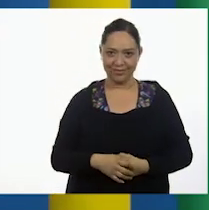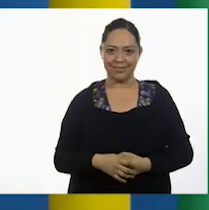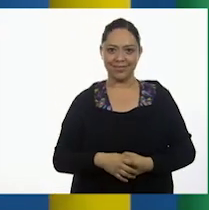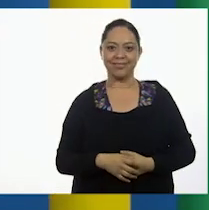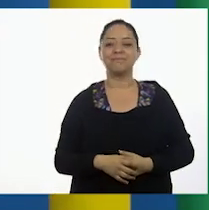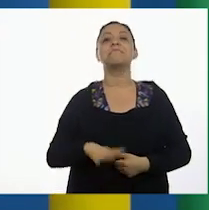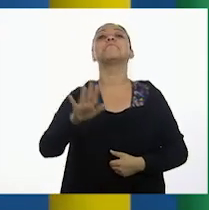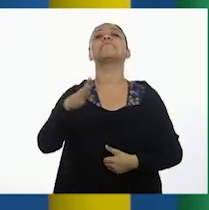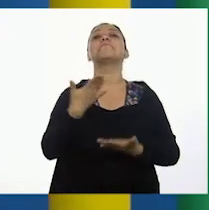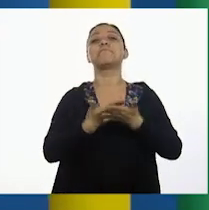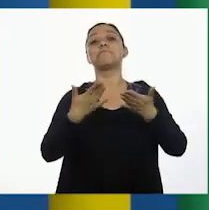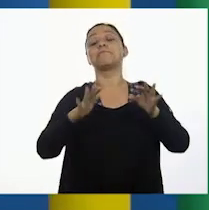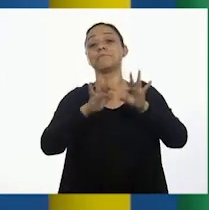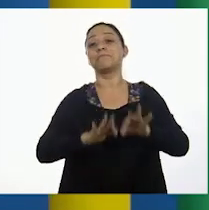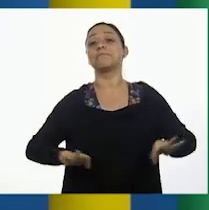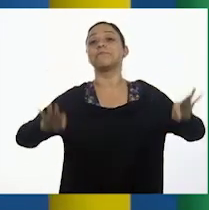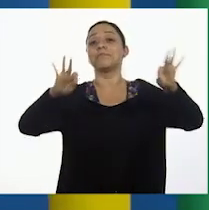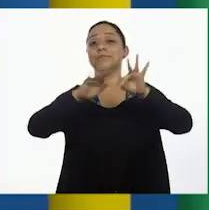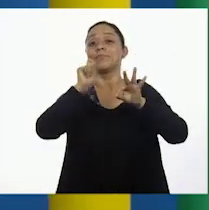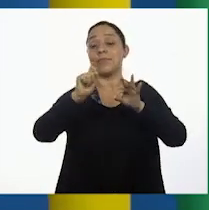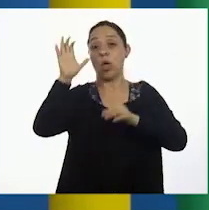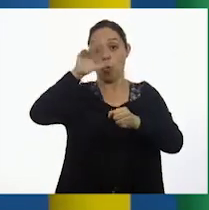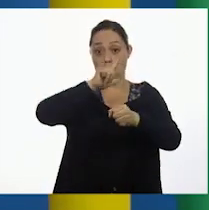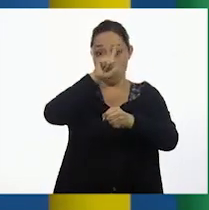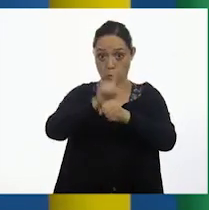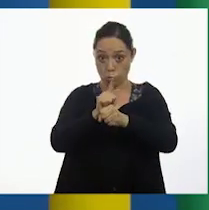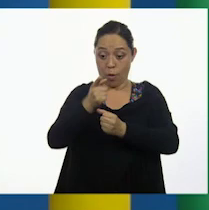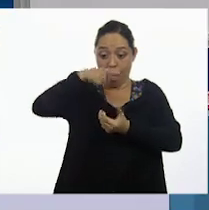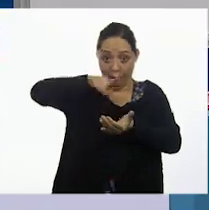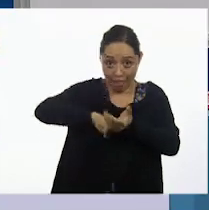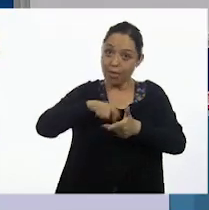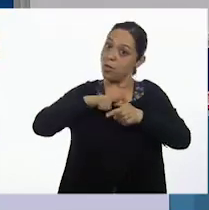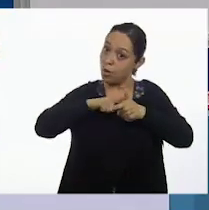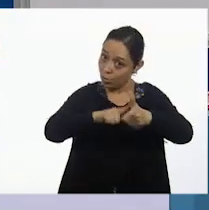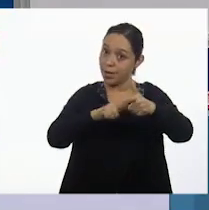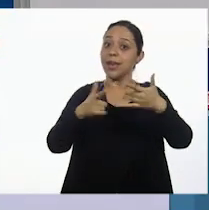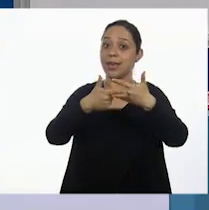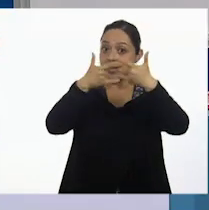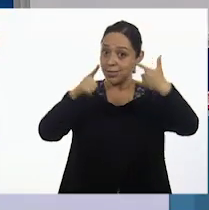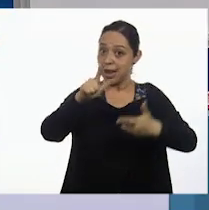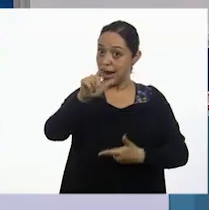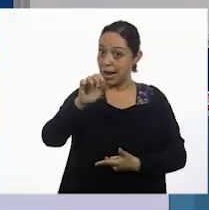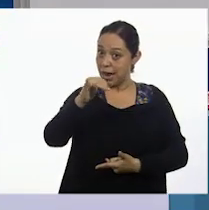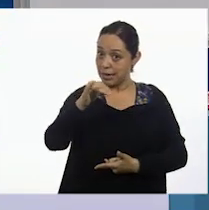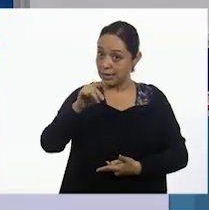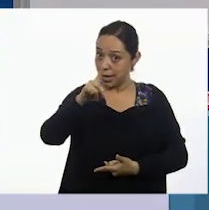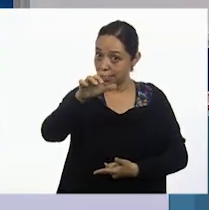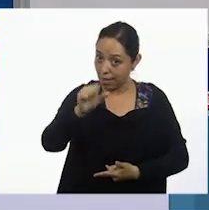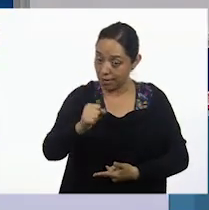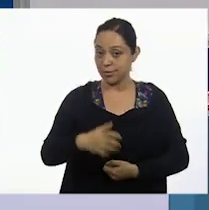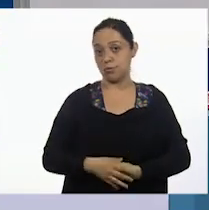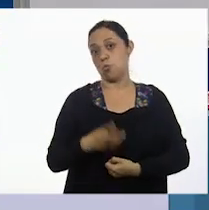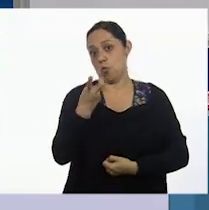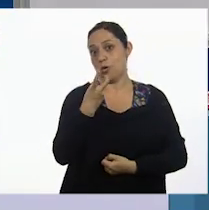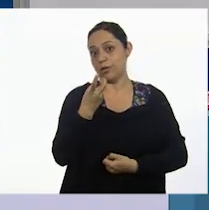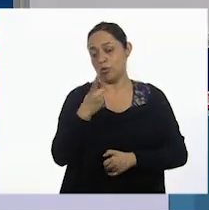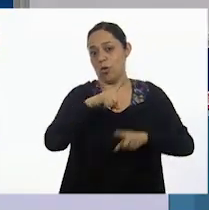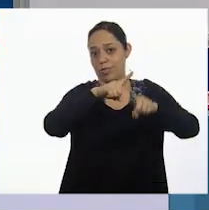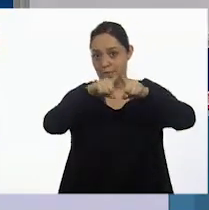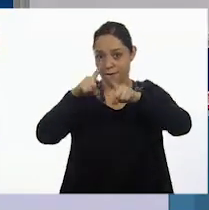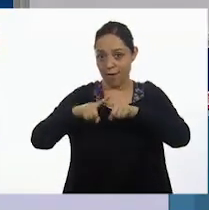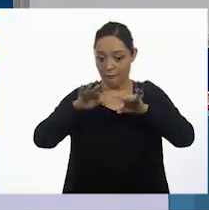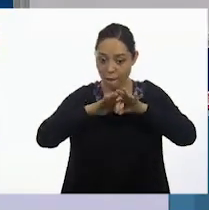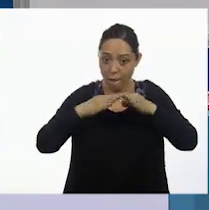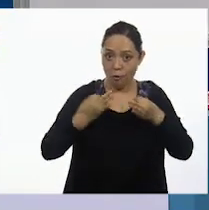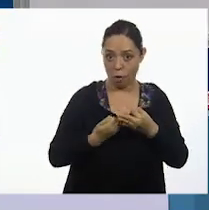importante de seguir conservando en nuestra cultura las leyendas. Así es. Y por eso hay que valorar ambas maneras de compartir